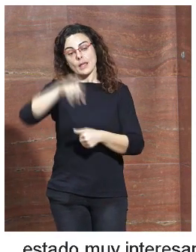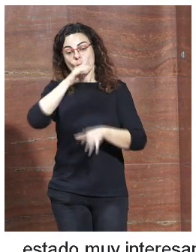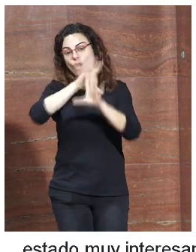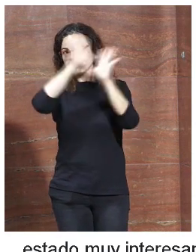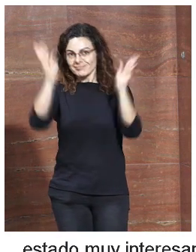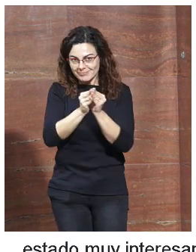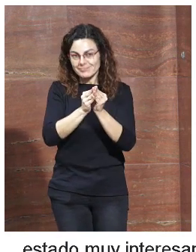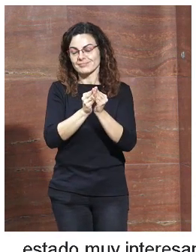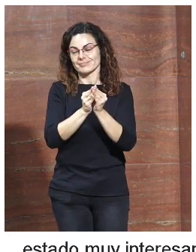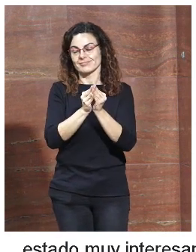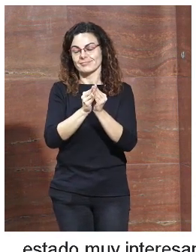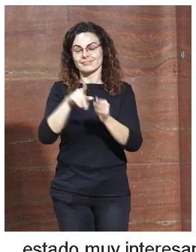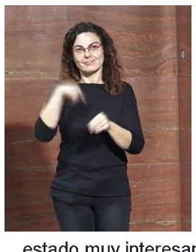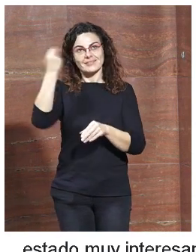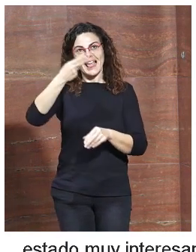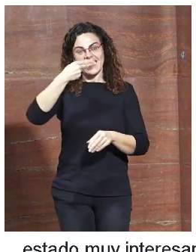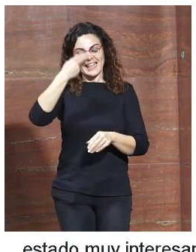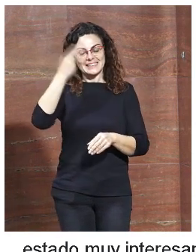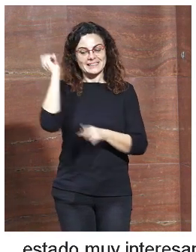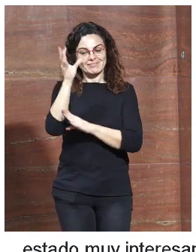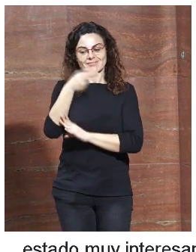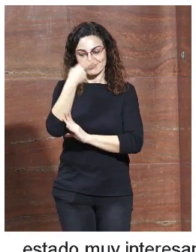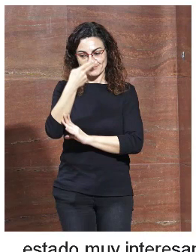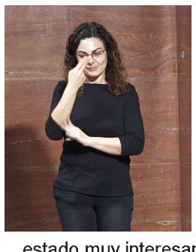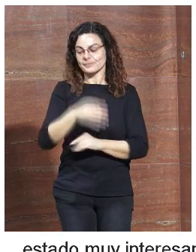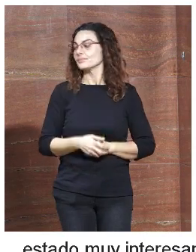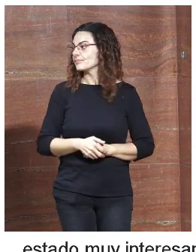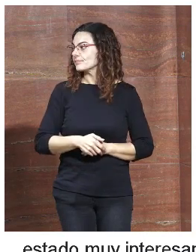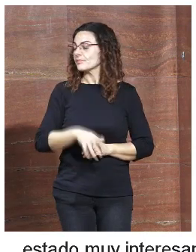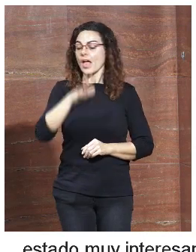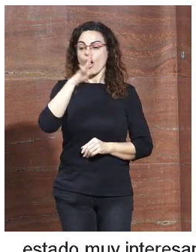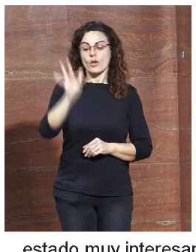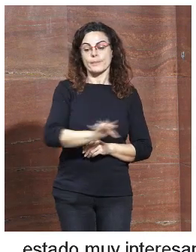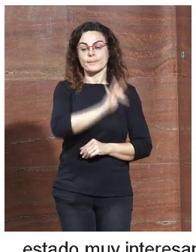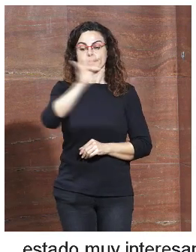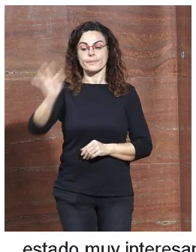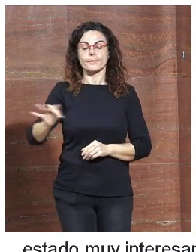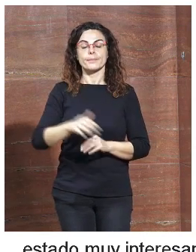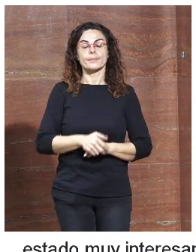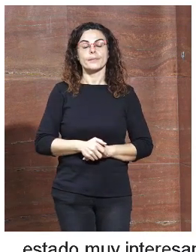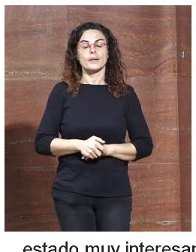condensarlo. Me ha parecido muy interesante la exposición. Paso a